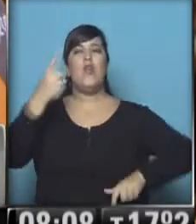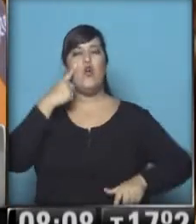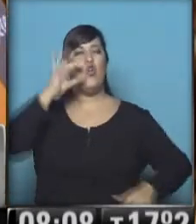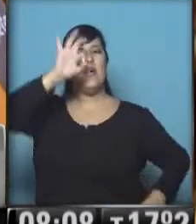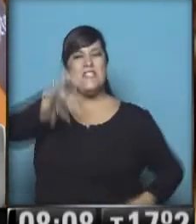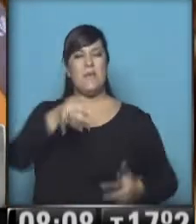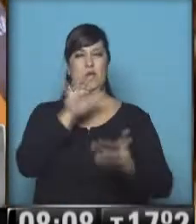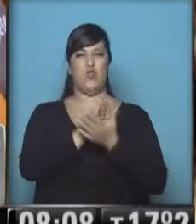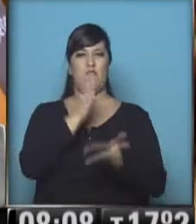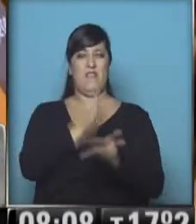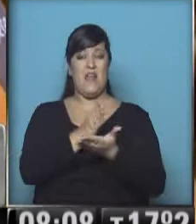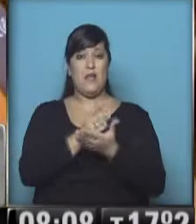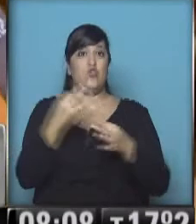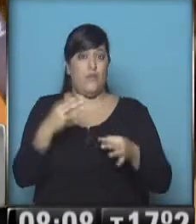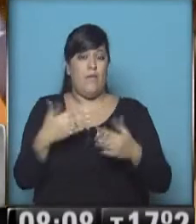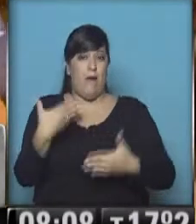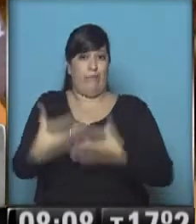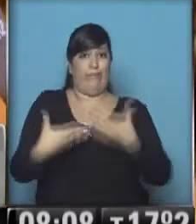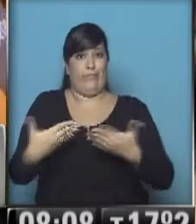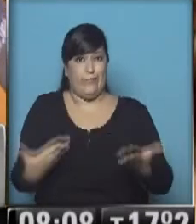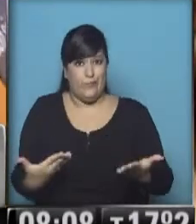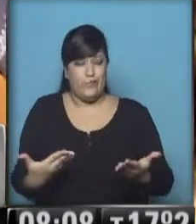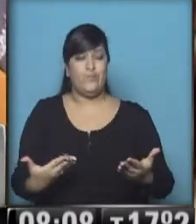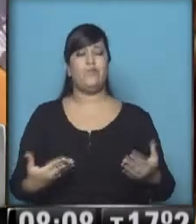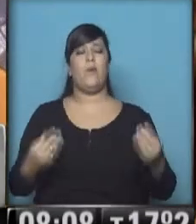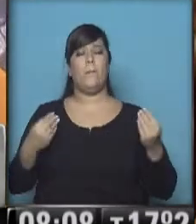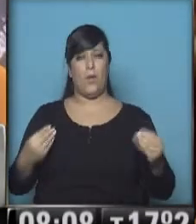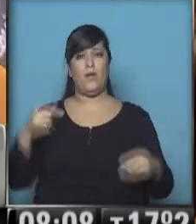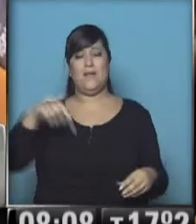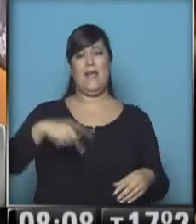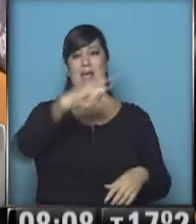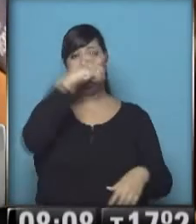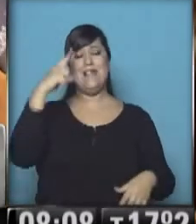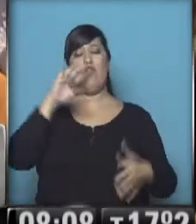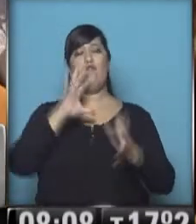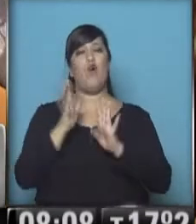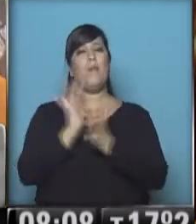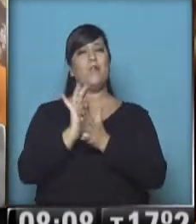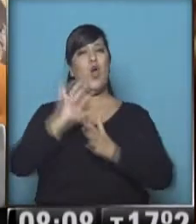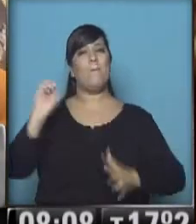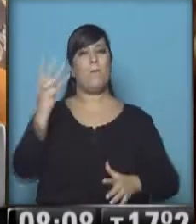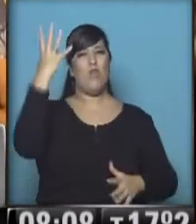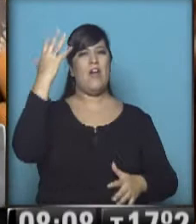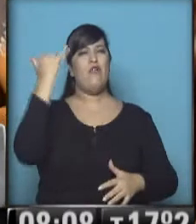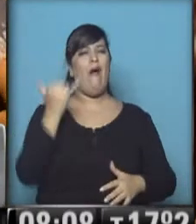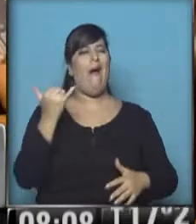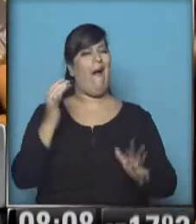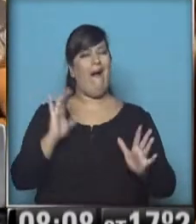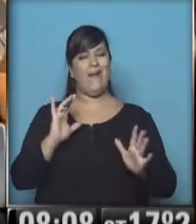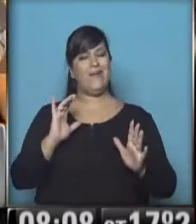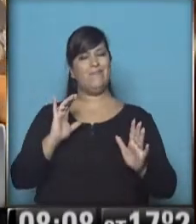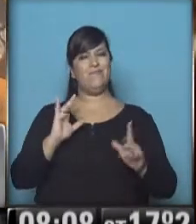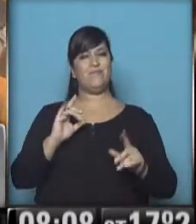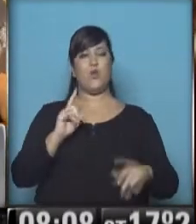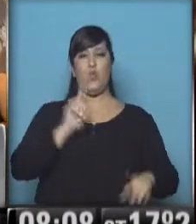y los use porque en el estado moderno hay mucha distancia entre lo que se